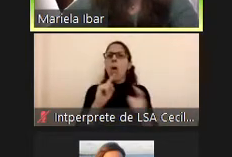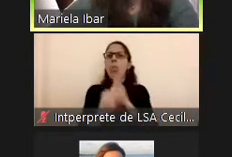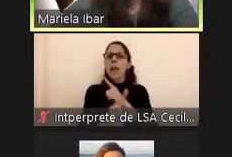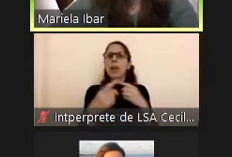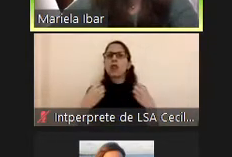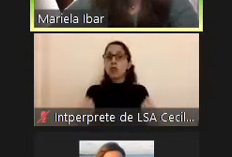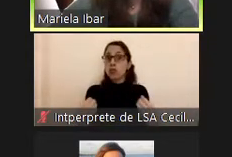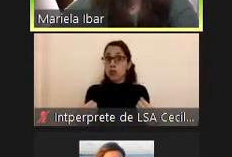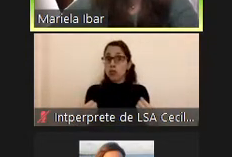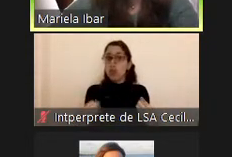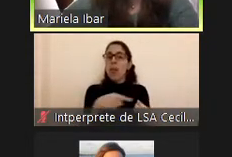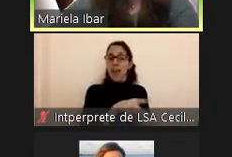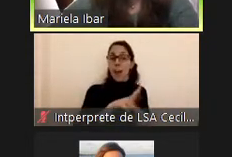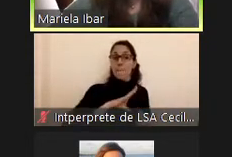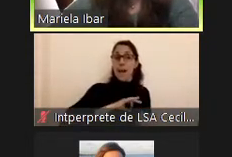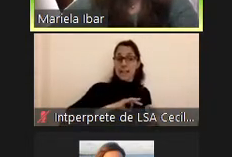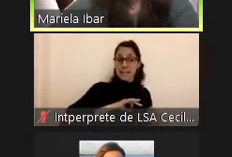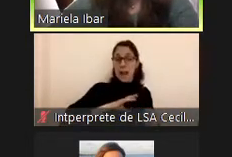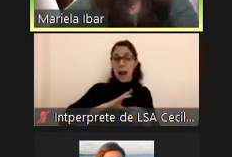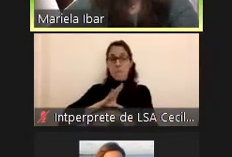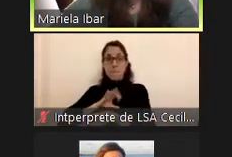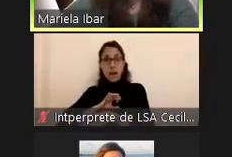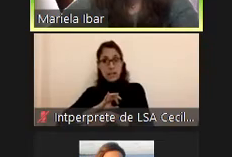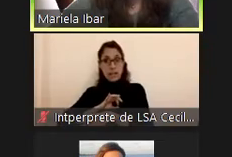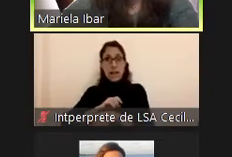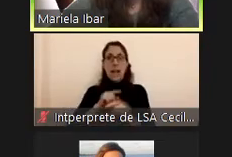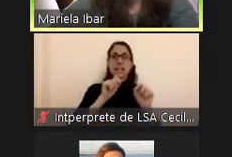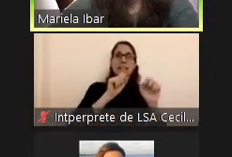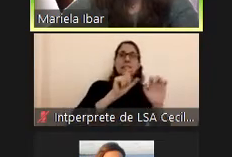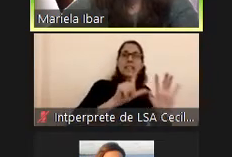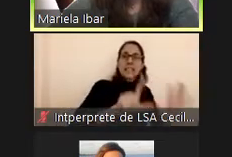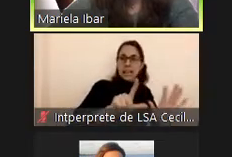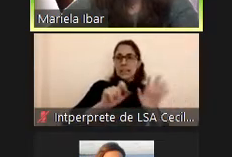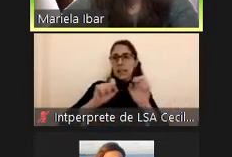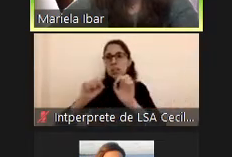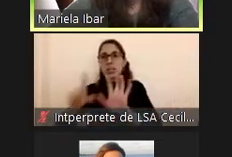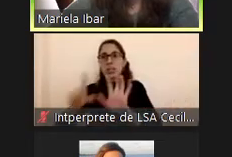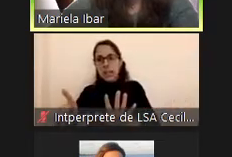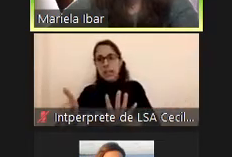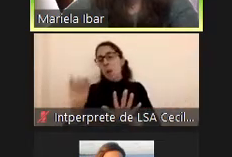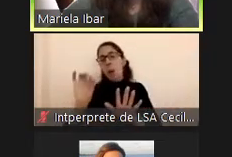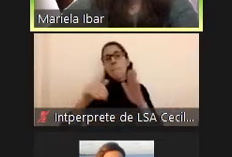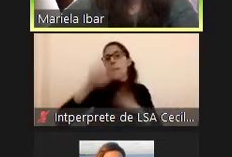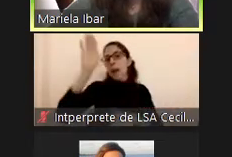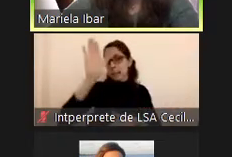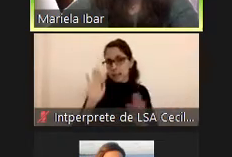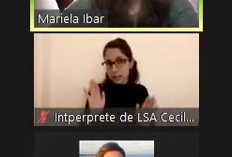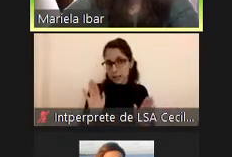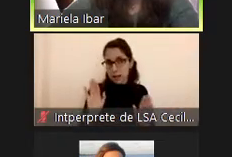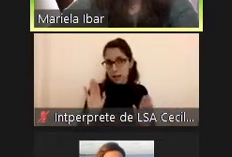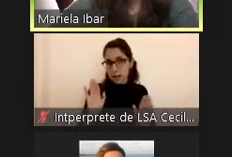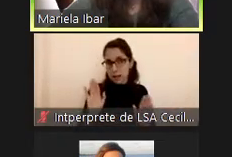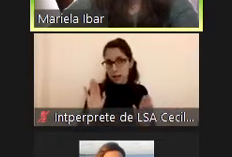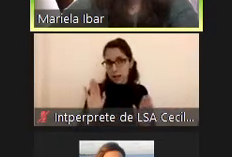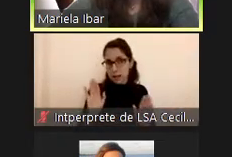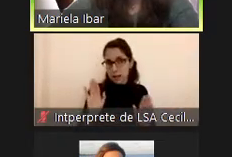los parciales 7 puntos o más, ¿sí?